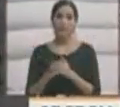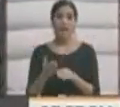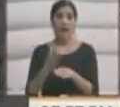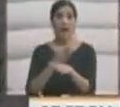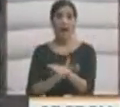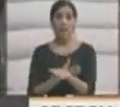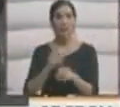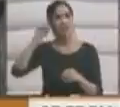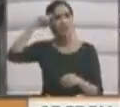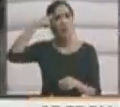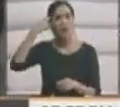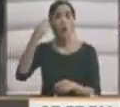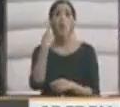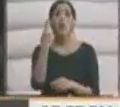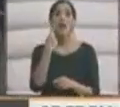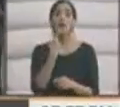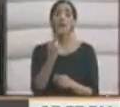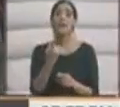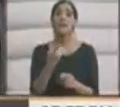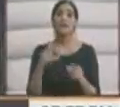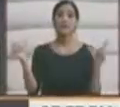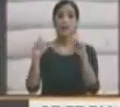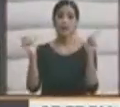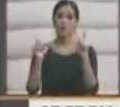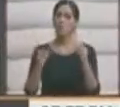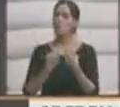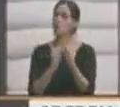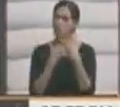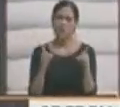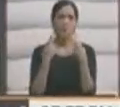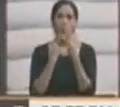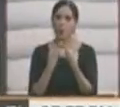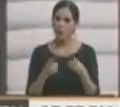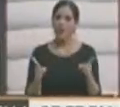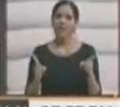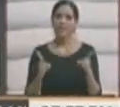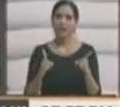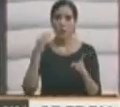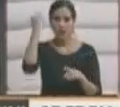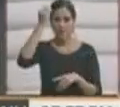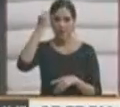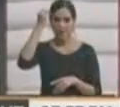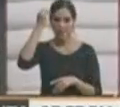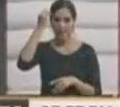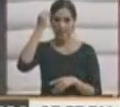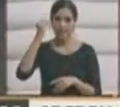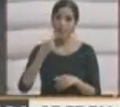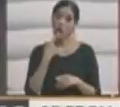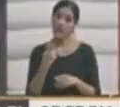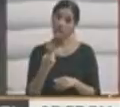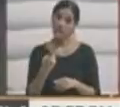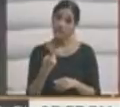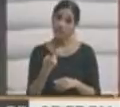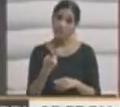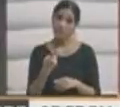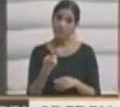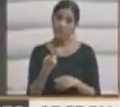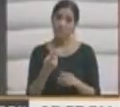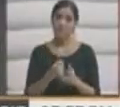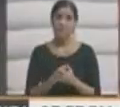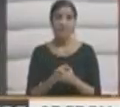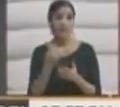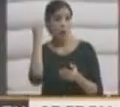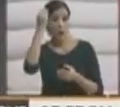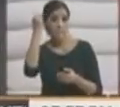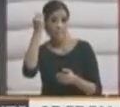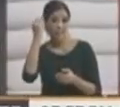siempre, recordarles que una cosa es lo que dicen los medios de comunicación y otra muy, pero muy distinta, lo que piensan. De lo que te dicen, de lo que